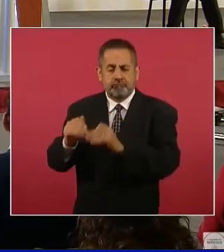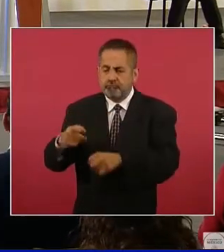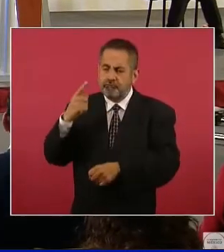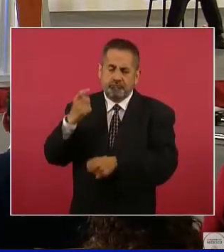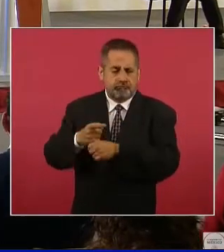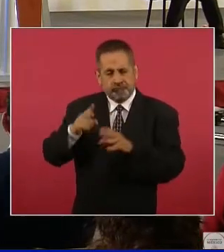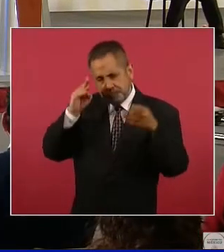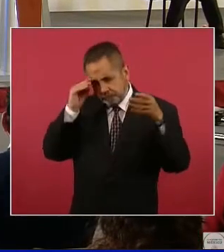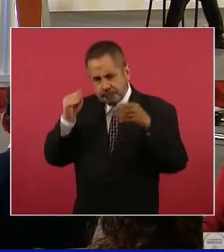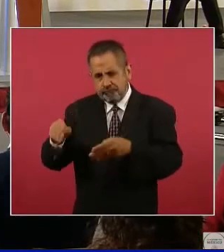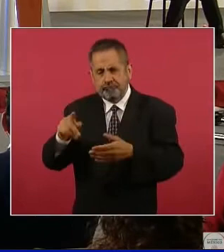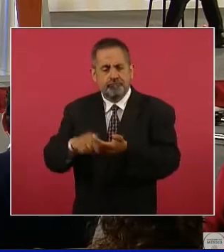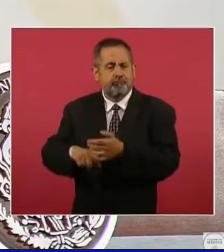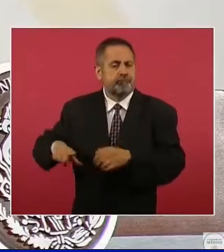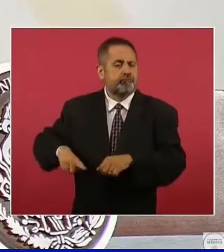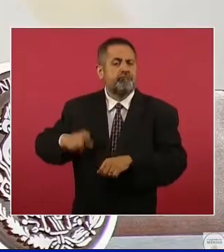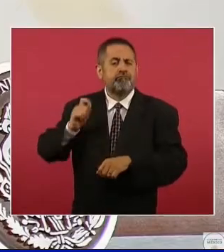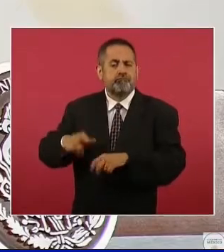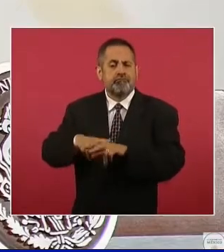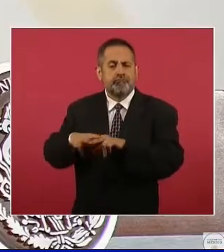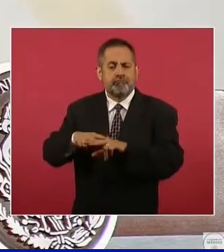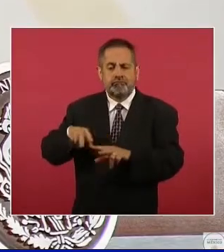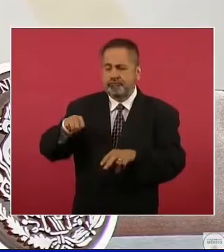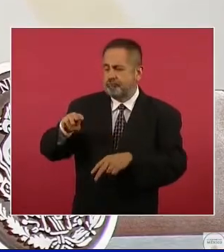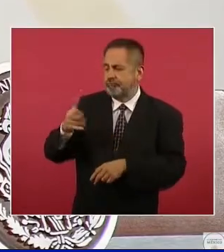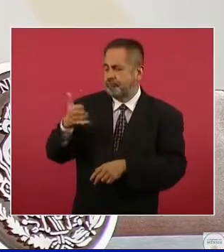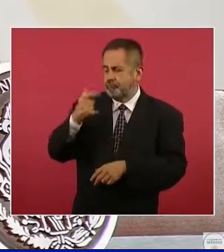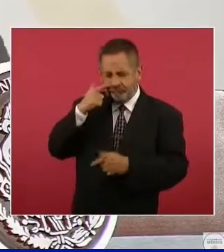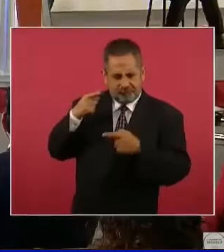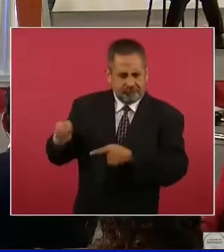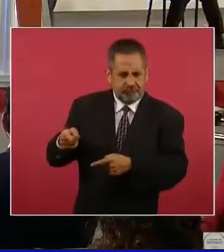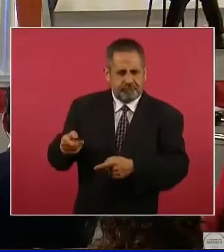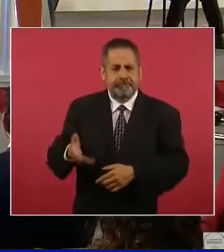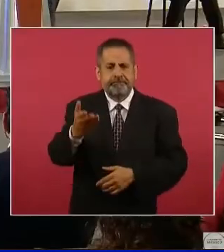del gobierno de mexico tren maya